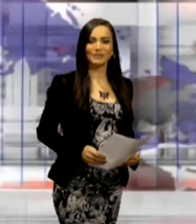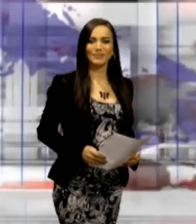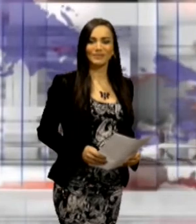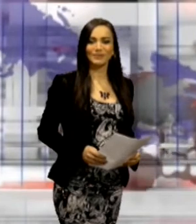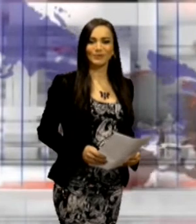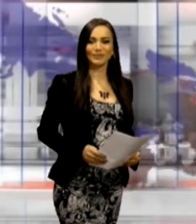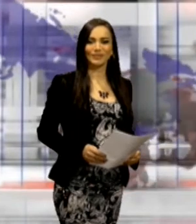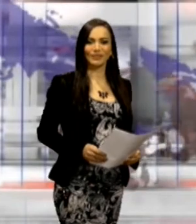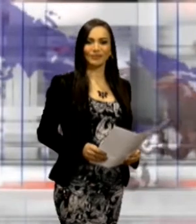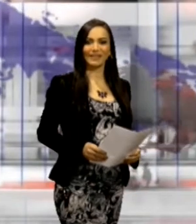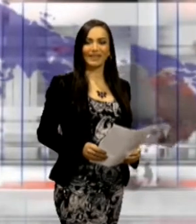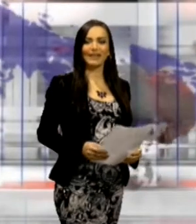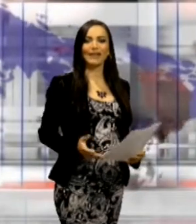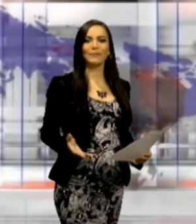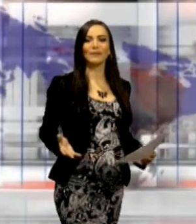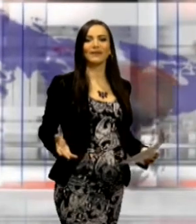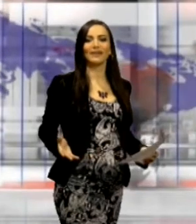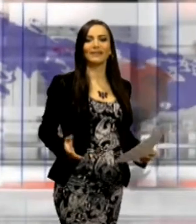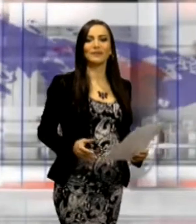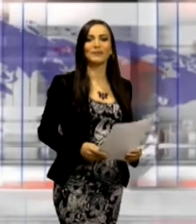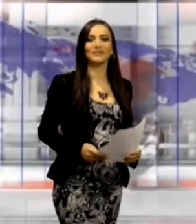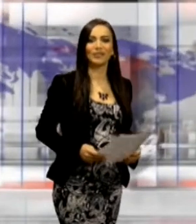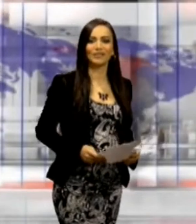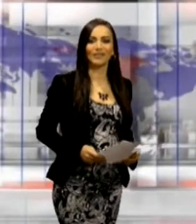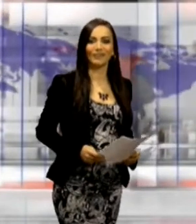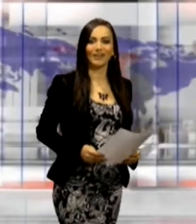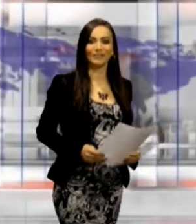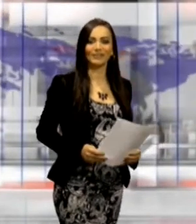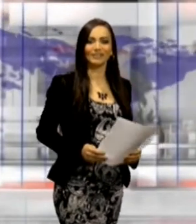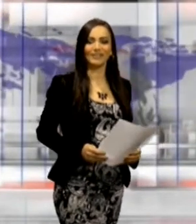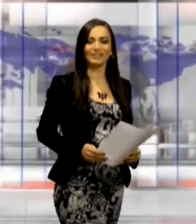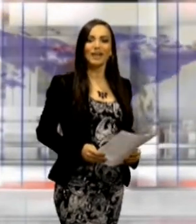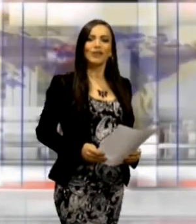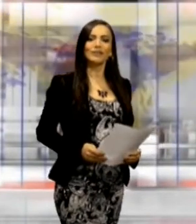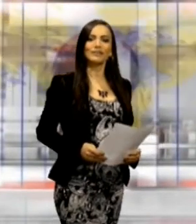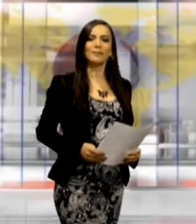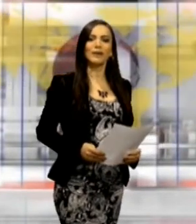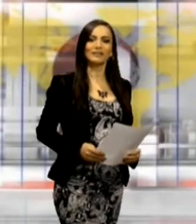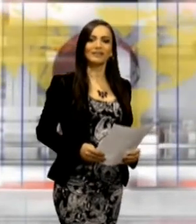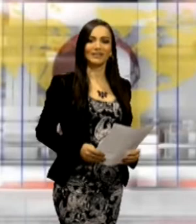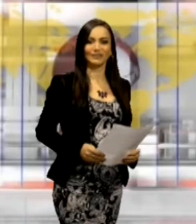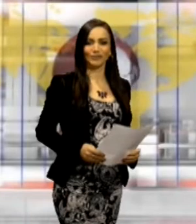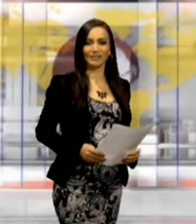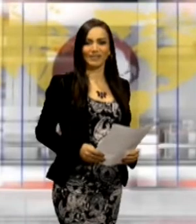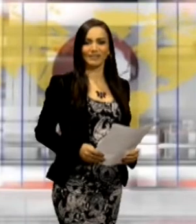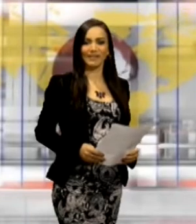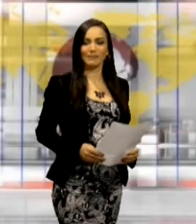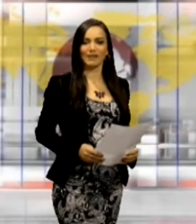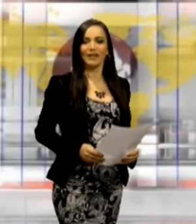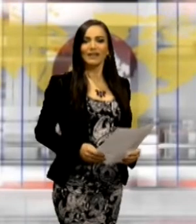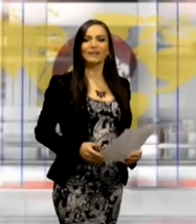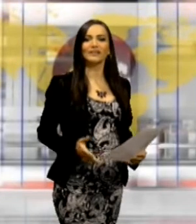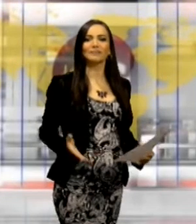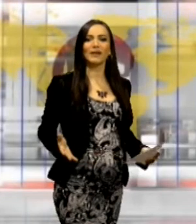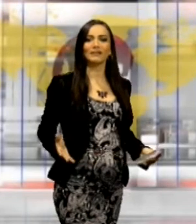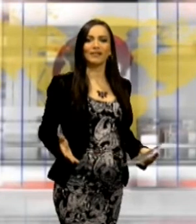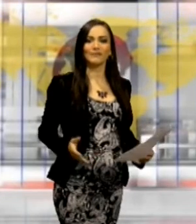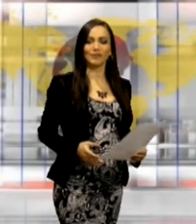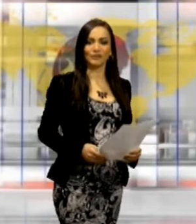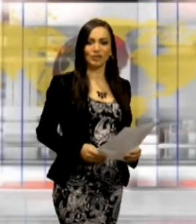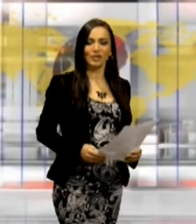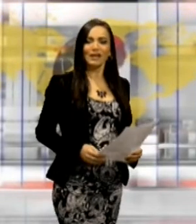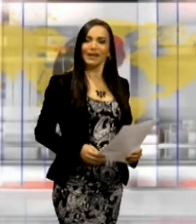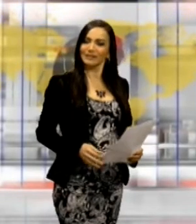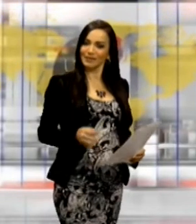buenos días. Me da muchísimo gusto saludarle en la primera emisión de Ahora Noticias. Hoy es martes 14 de diciembre y esta es parte de